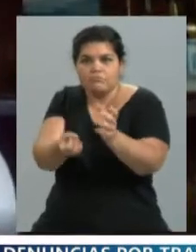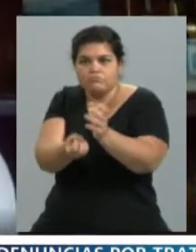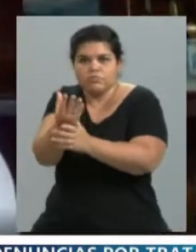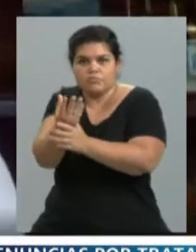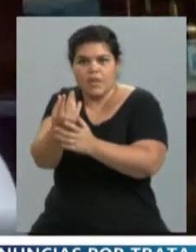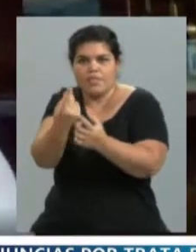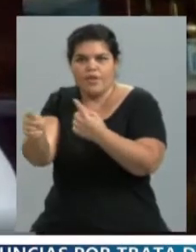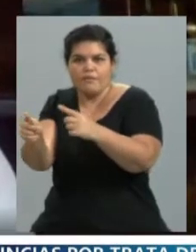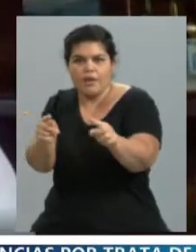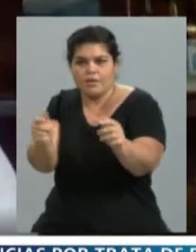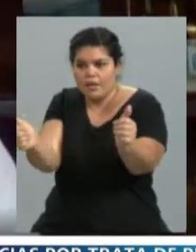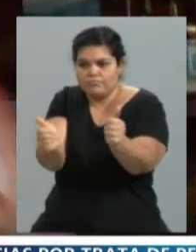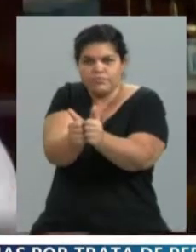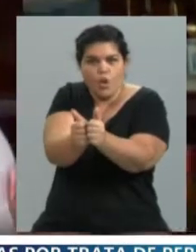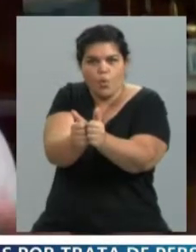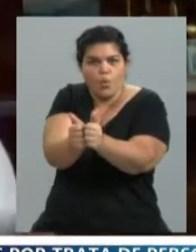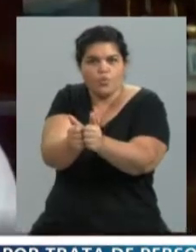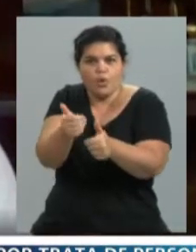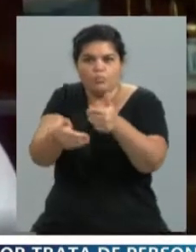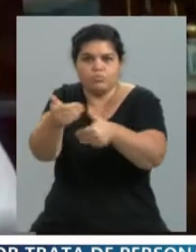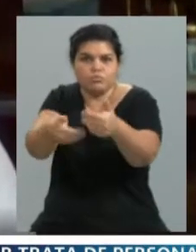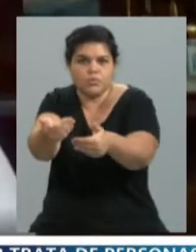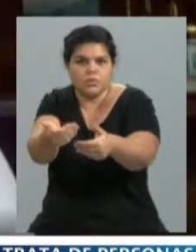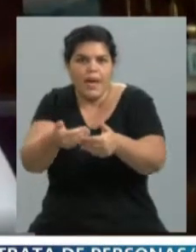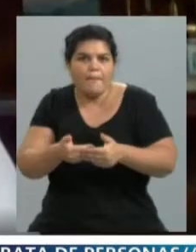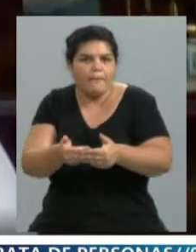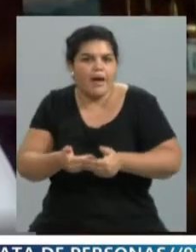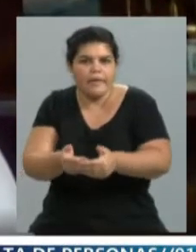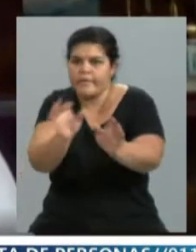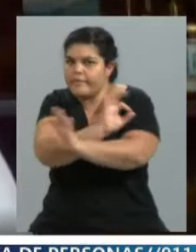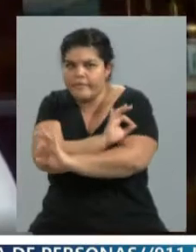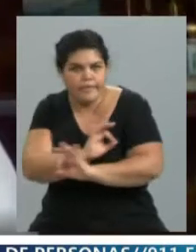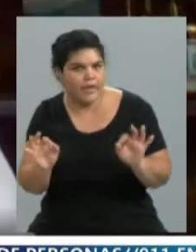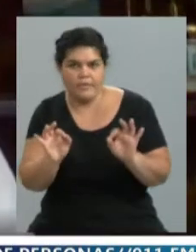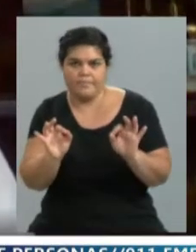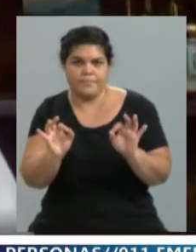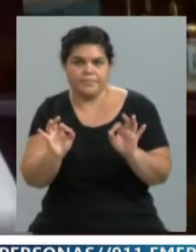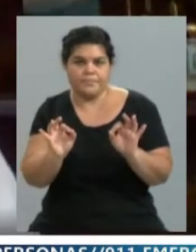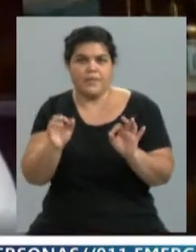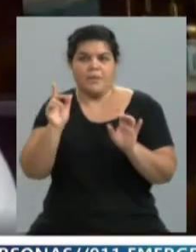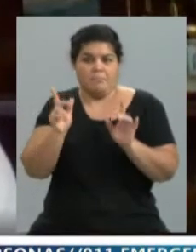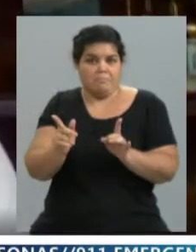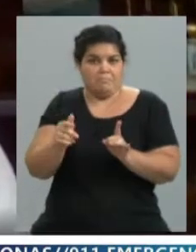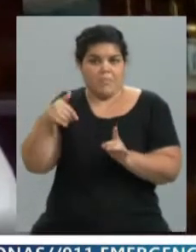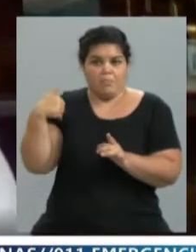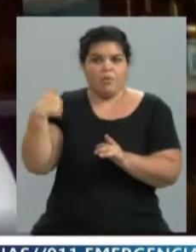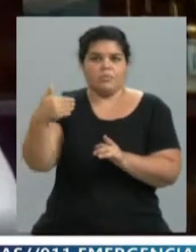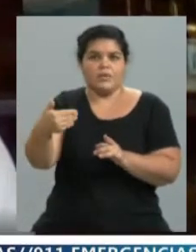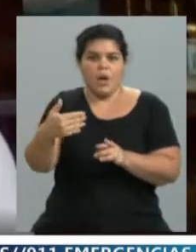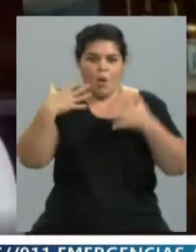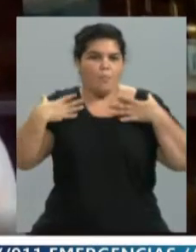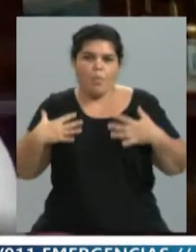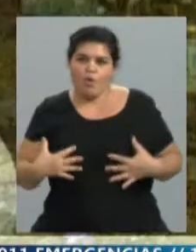se siguen reproduciendo entre sí y que tienen, en este caso, diferencias morfológicas, además de genotípicas,